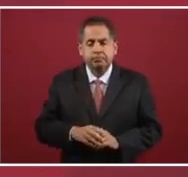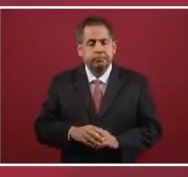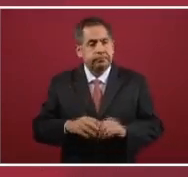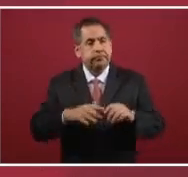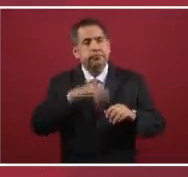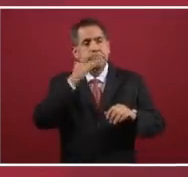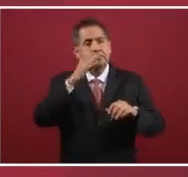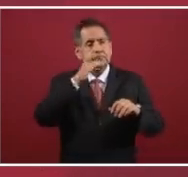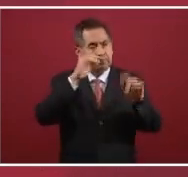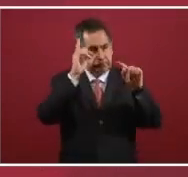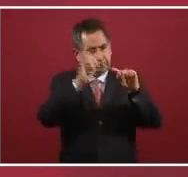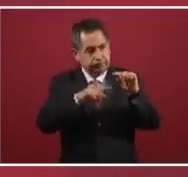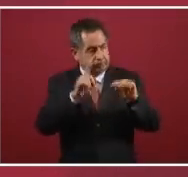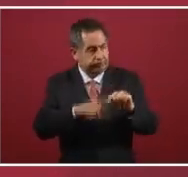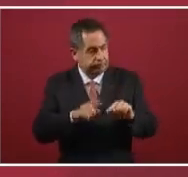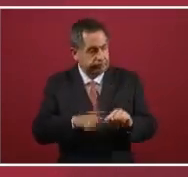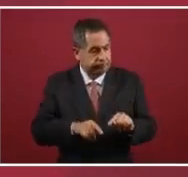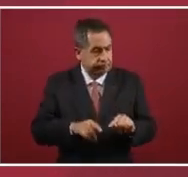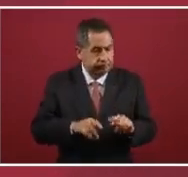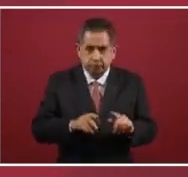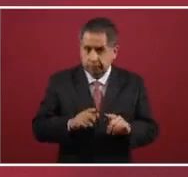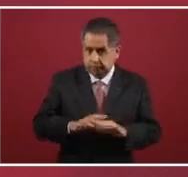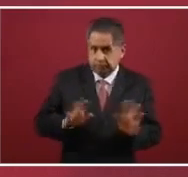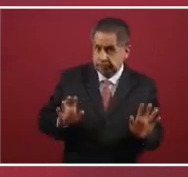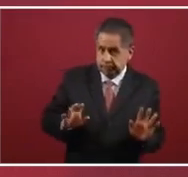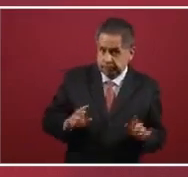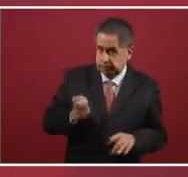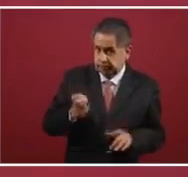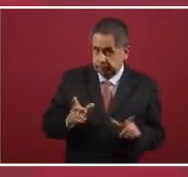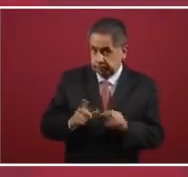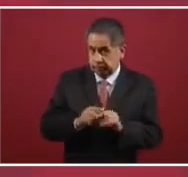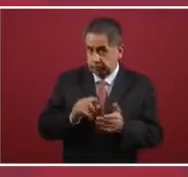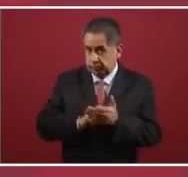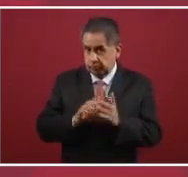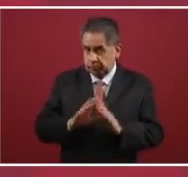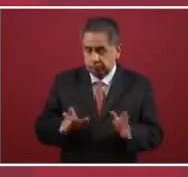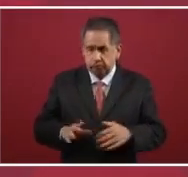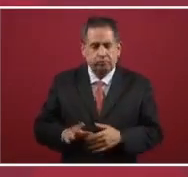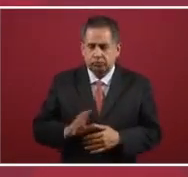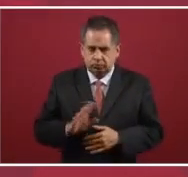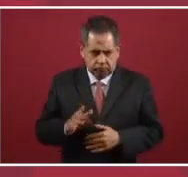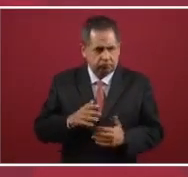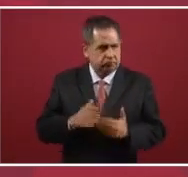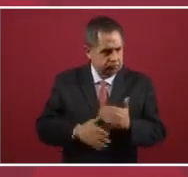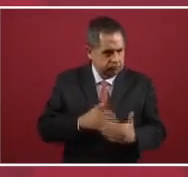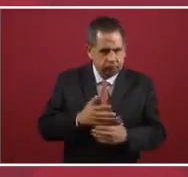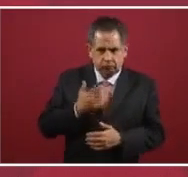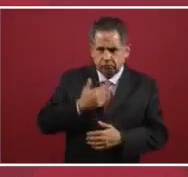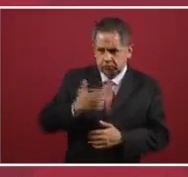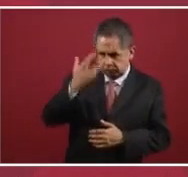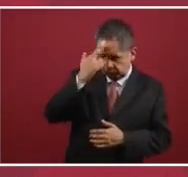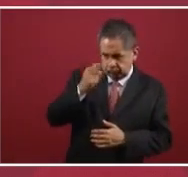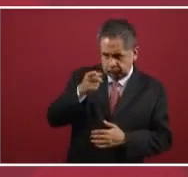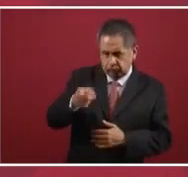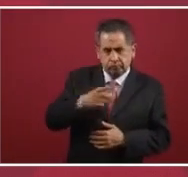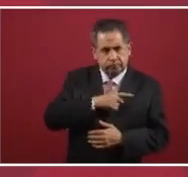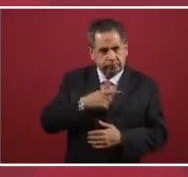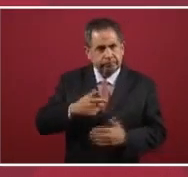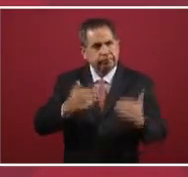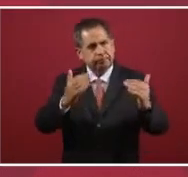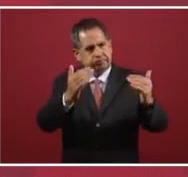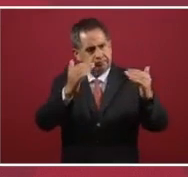erradicar la corrupción arriba. Tienes razón, tenemos que